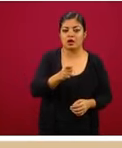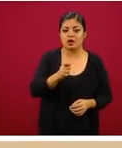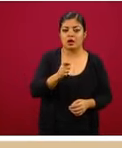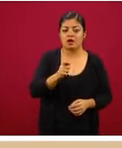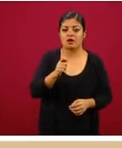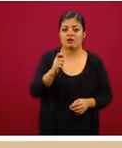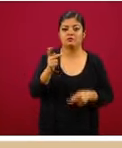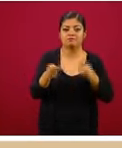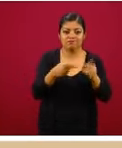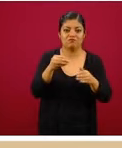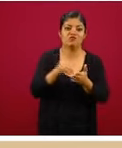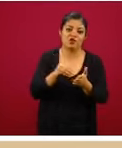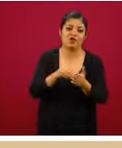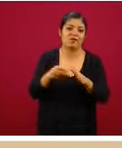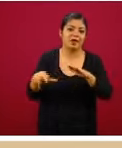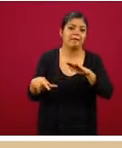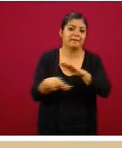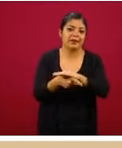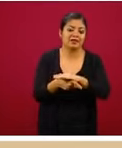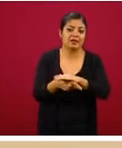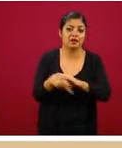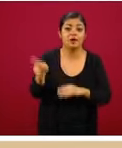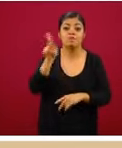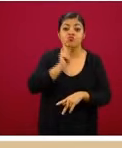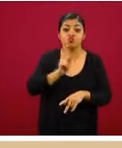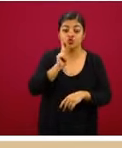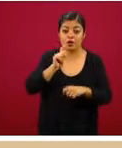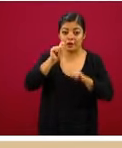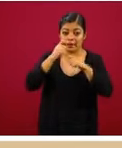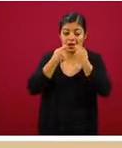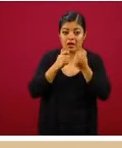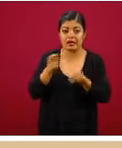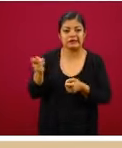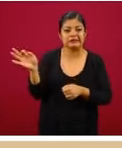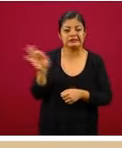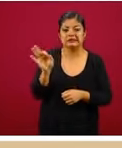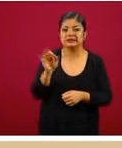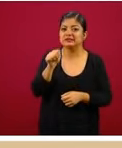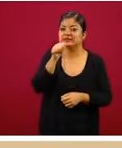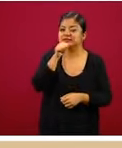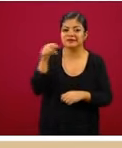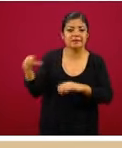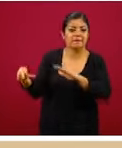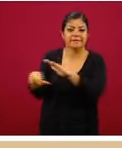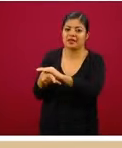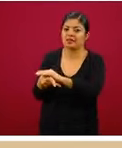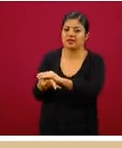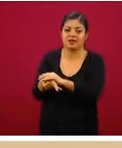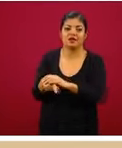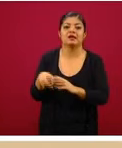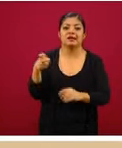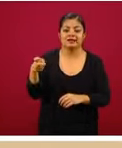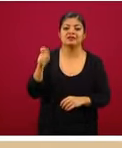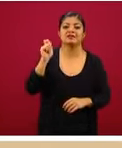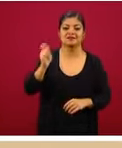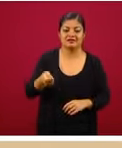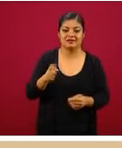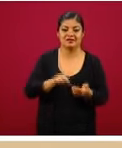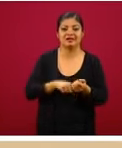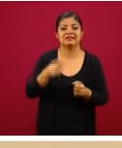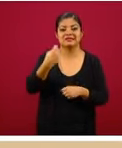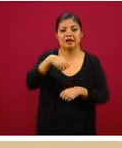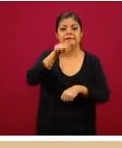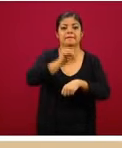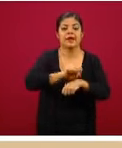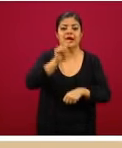resultados que aún están pendientes de ser emitidos, o sea, pruebas que todavía están como sospechosas, todavía están pendientes, y esas son precisamente las que están en la semana